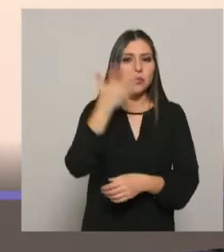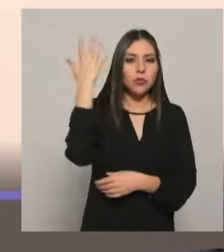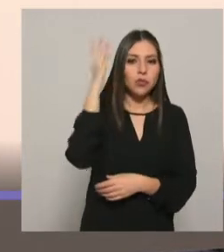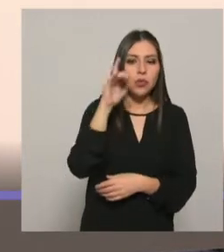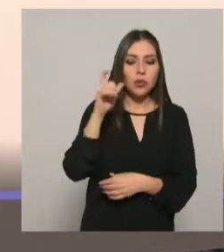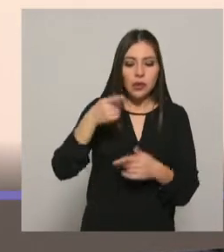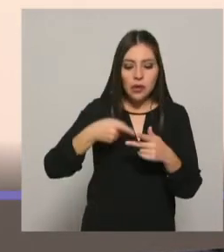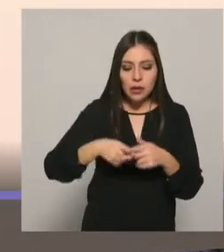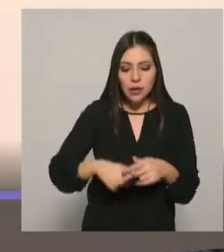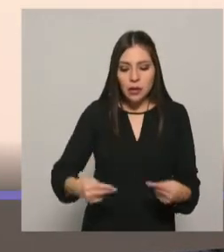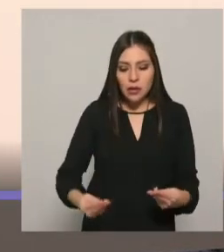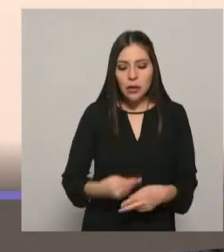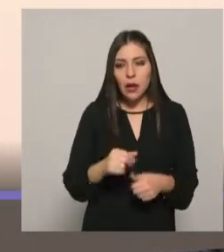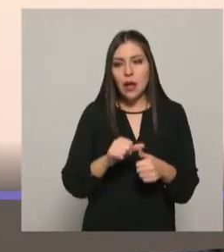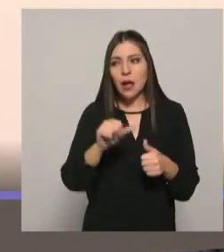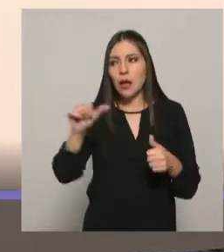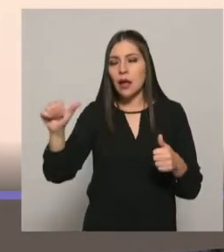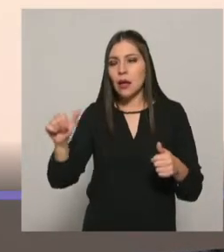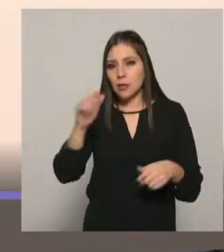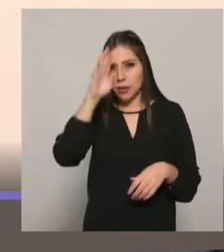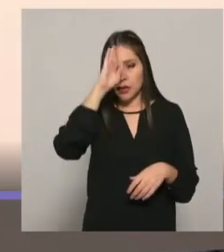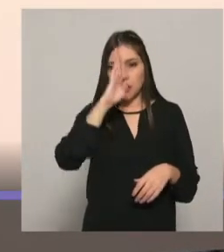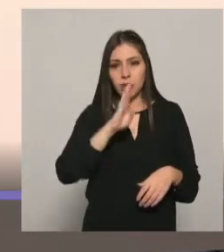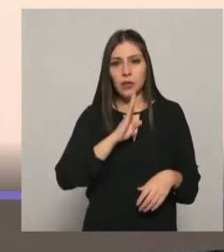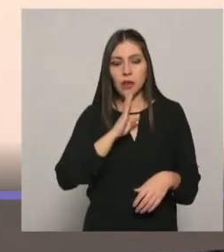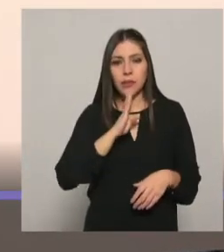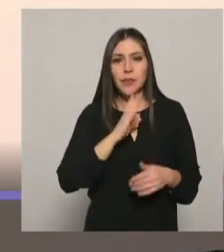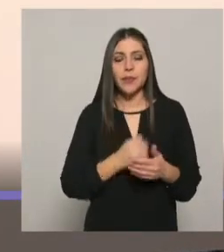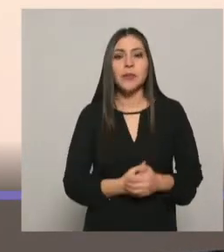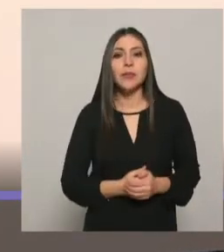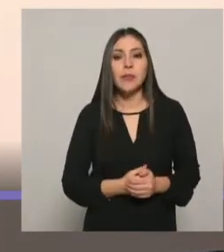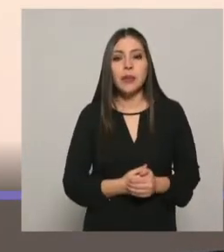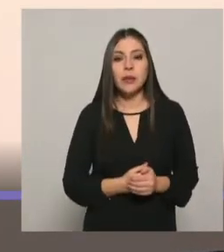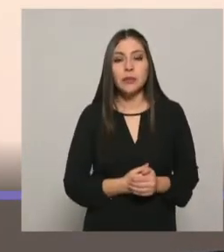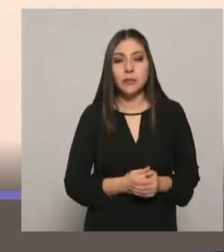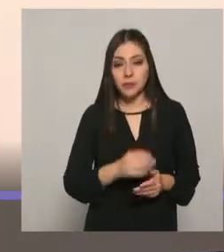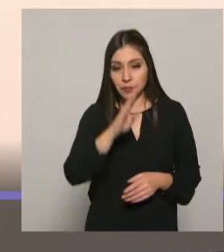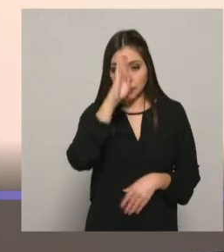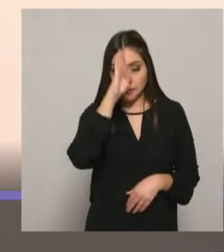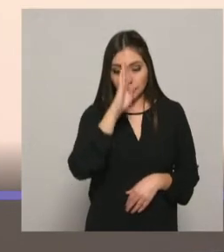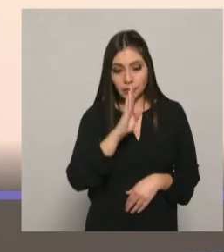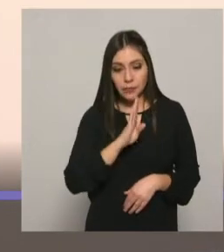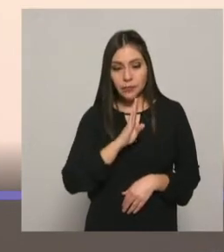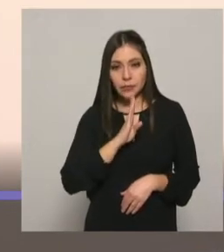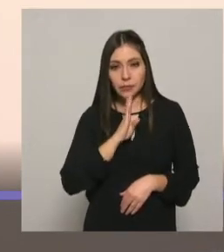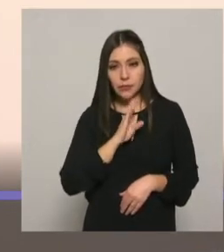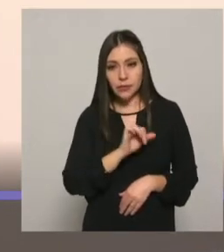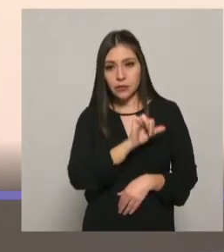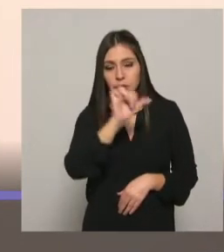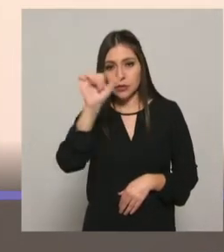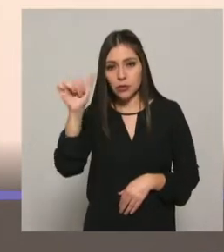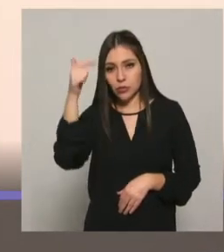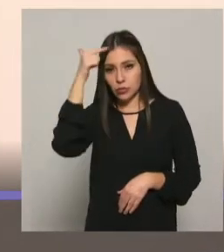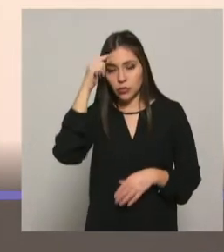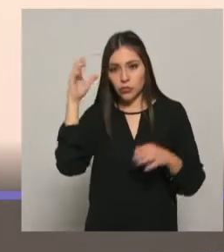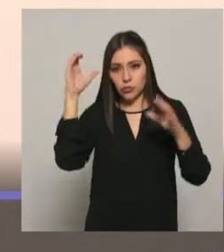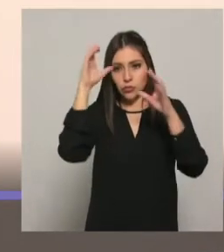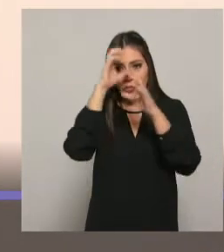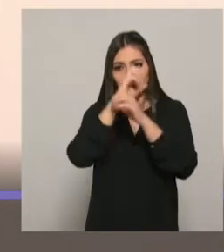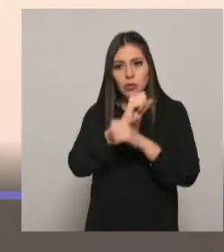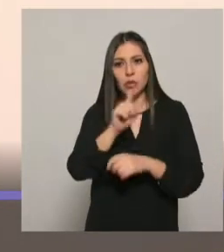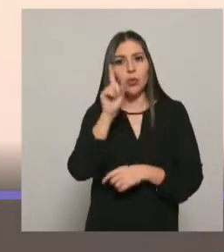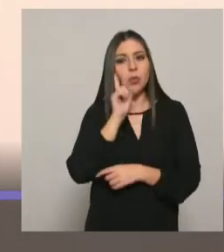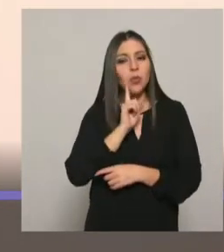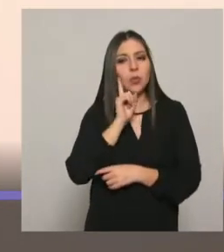nace hasta mediodía. Del mediodía al ocaso van a ir las